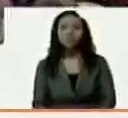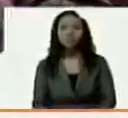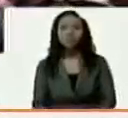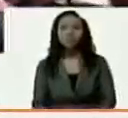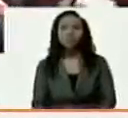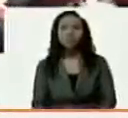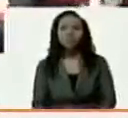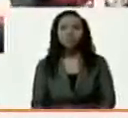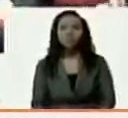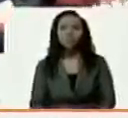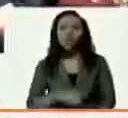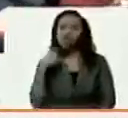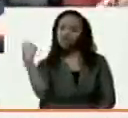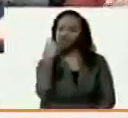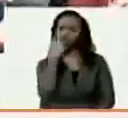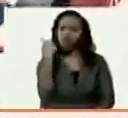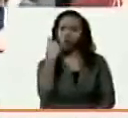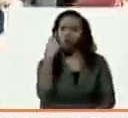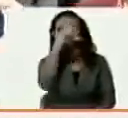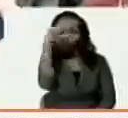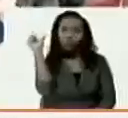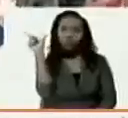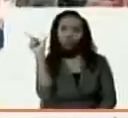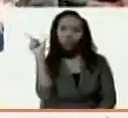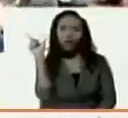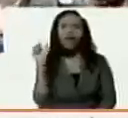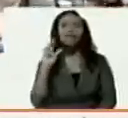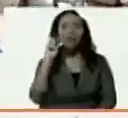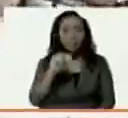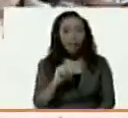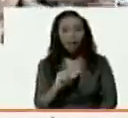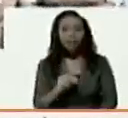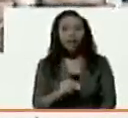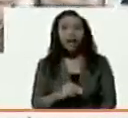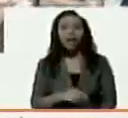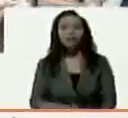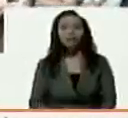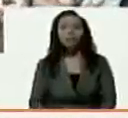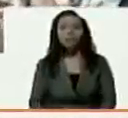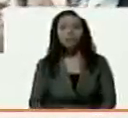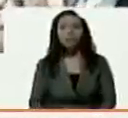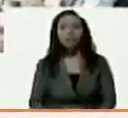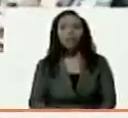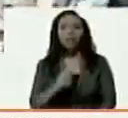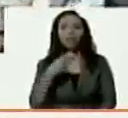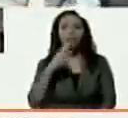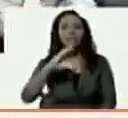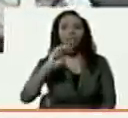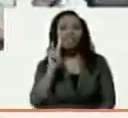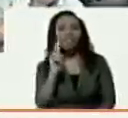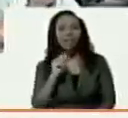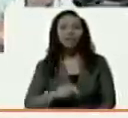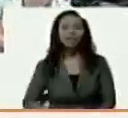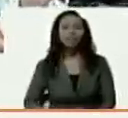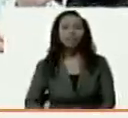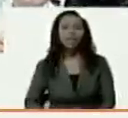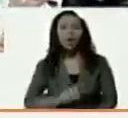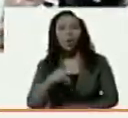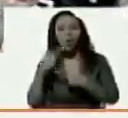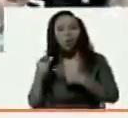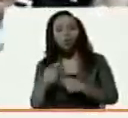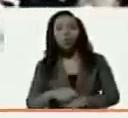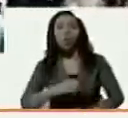Y no solo es el Partido Socialista Unido de Venezuela, es el PCB, es Tupamaro, es la UPB, es el MEC, es